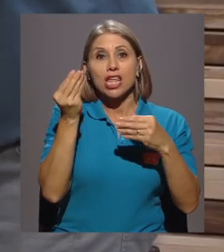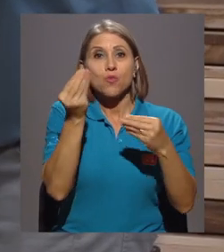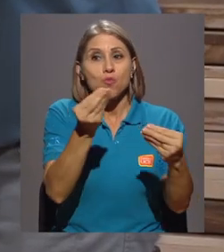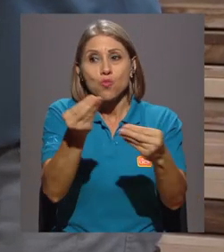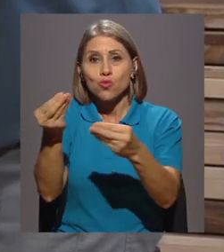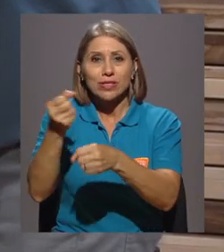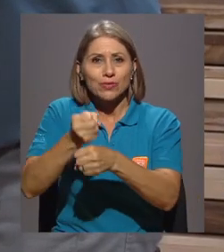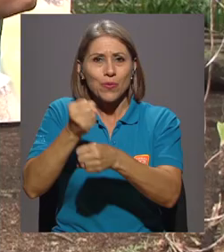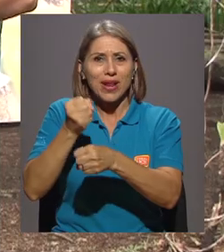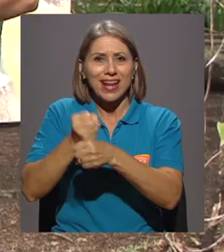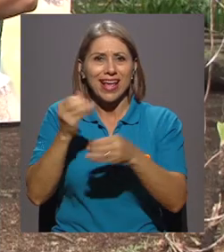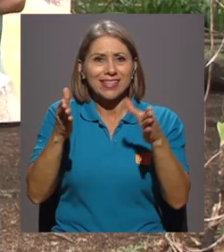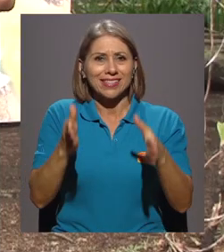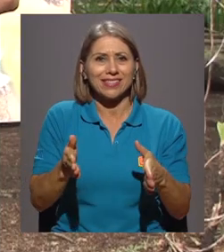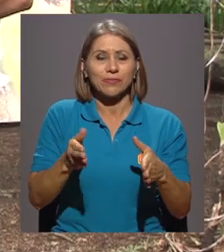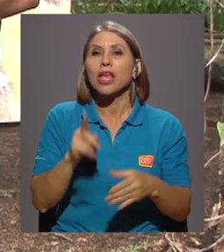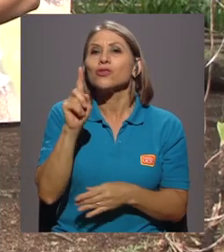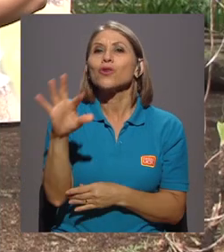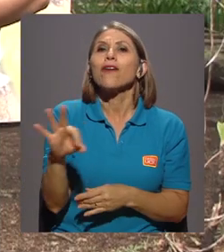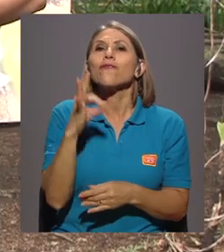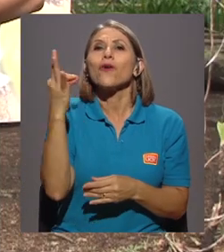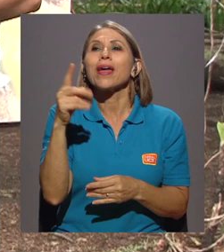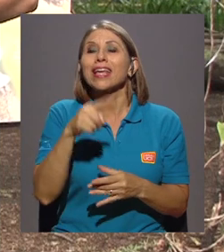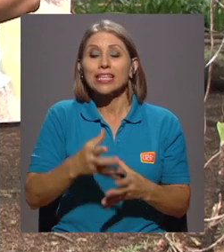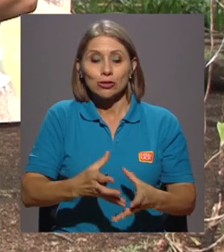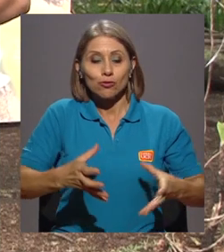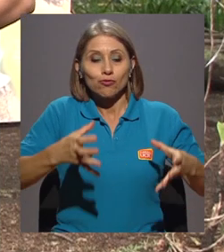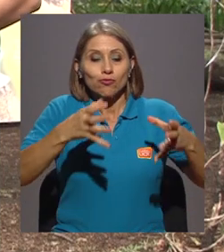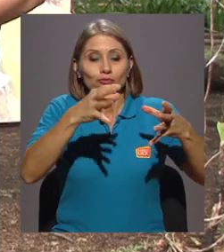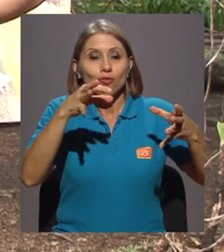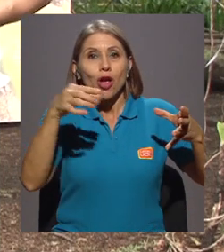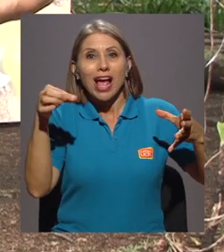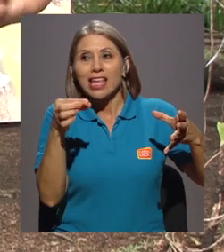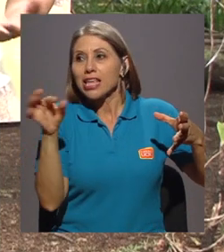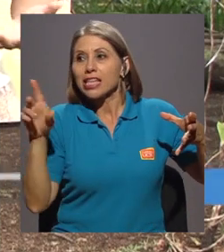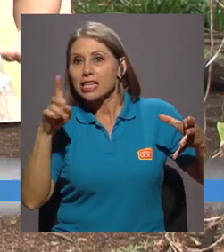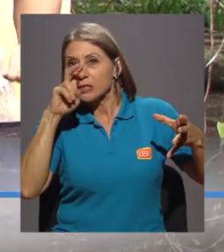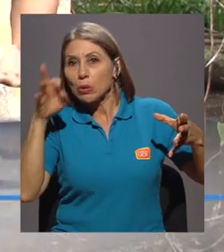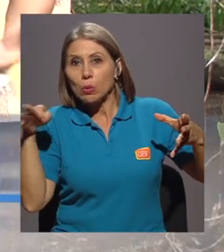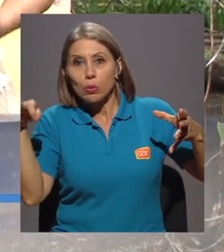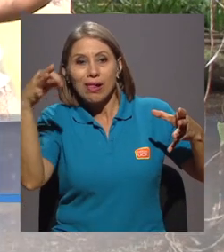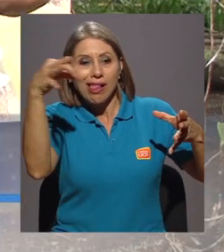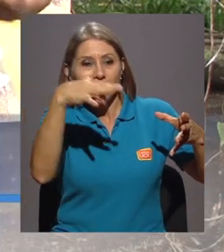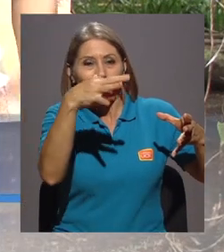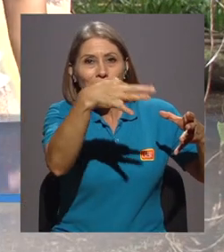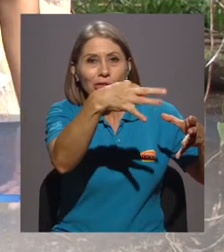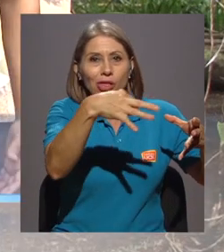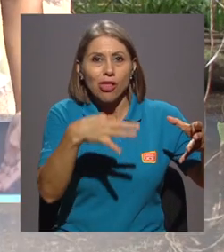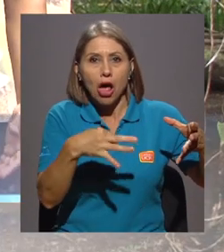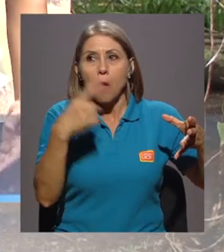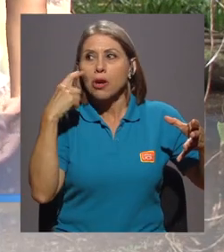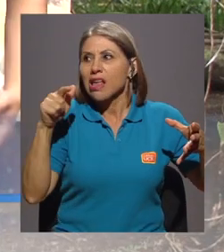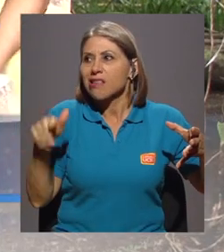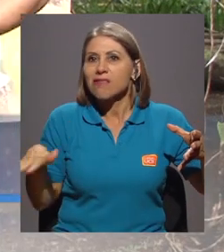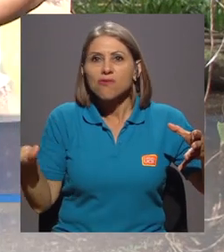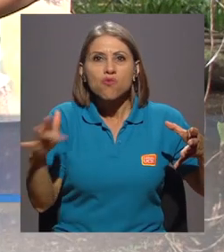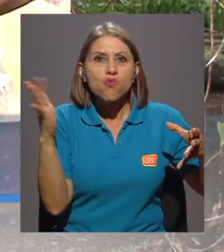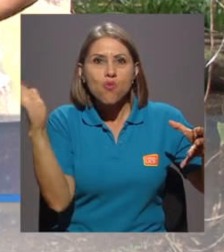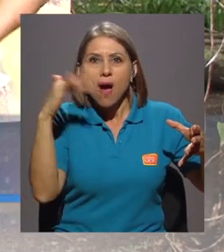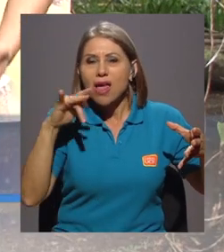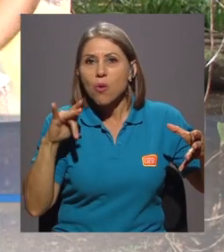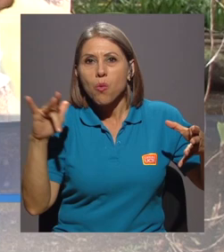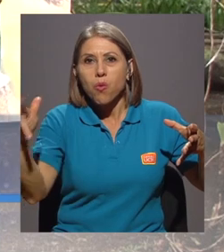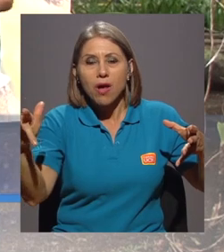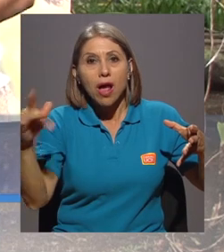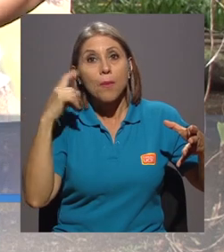una forma de proveer refugio para que tengan cavidades para anidar en lugares en los cuales no hay tanta disponibilidad, porque generalmente